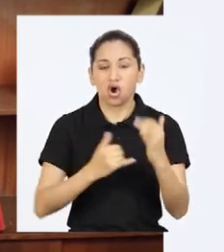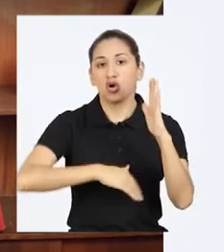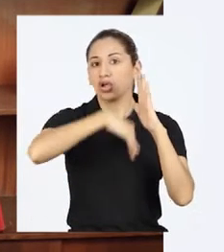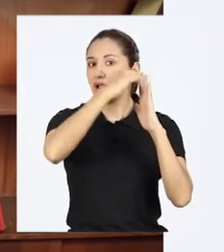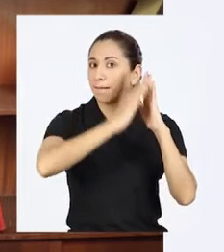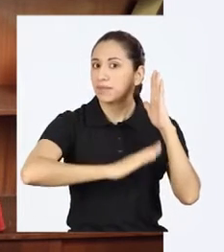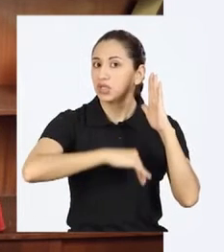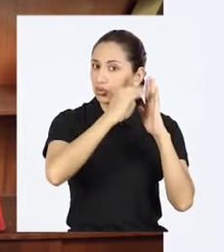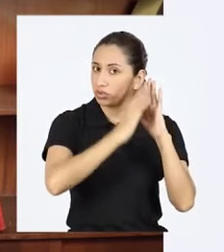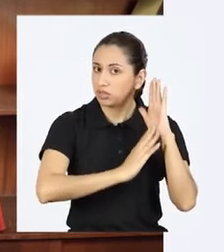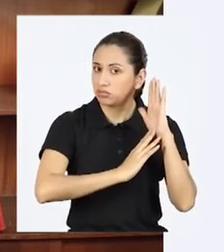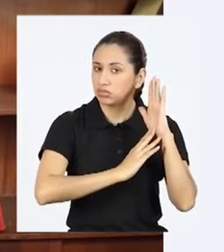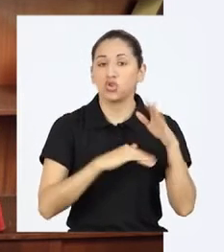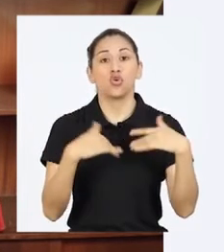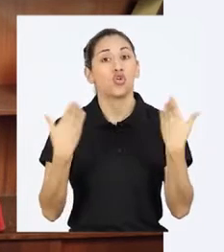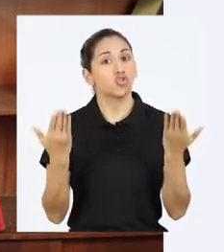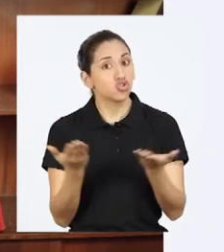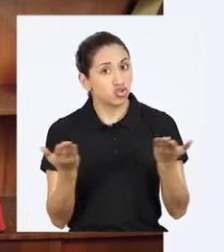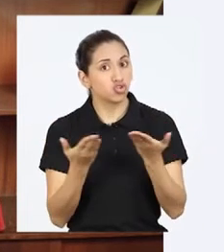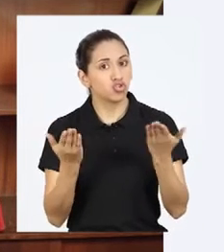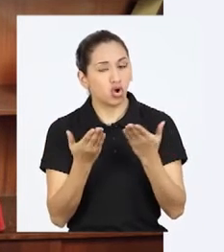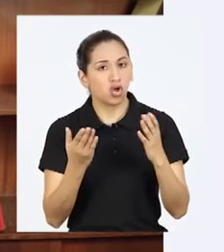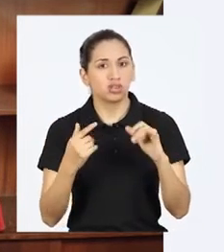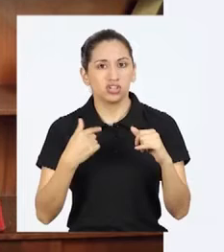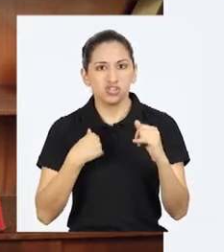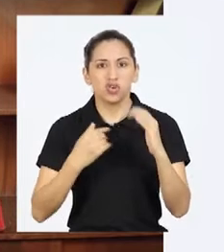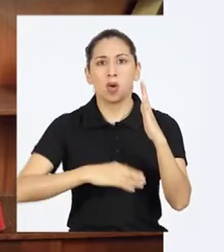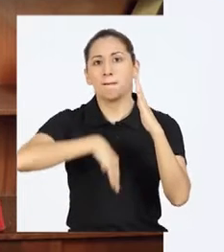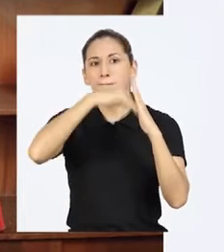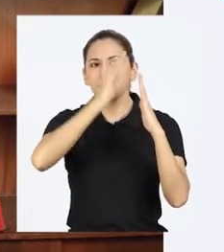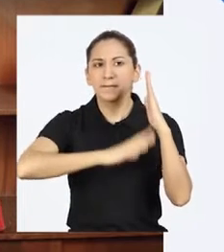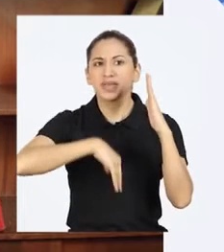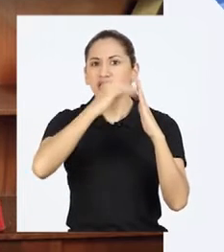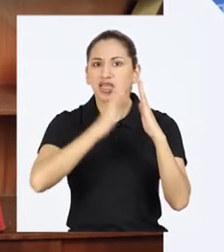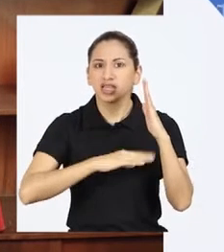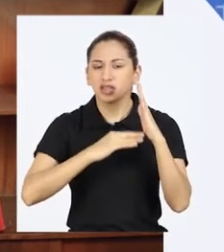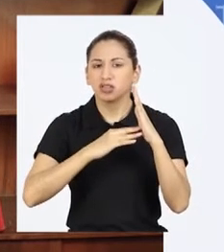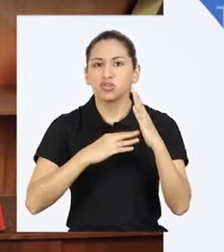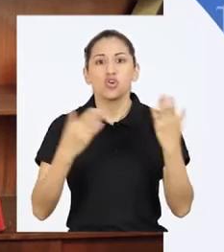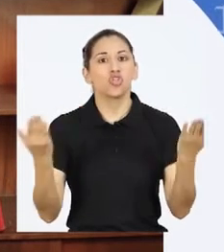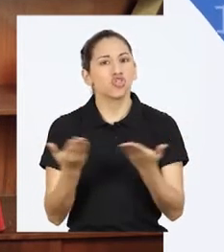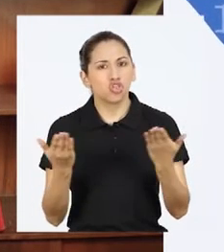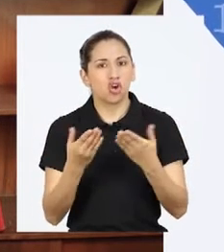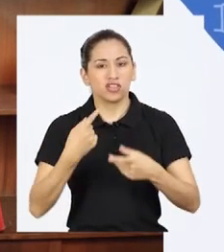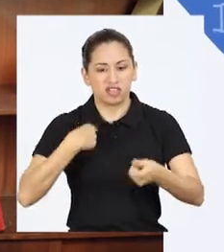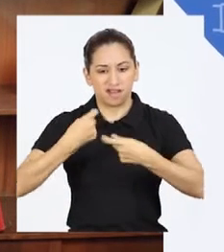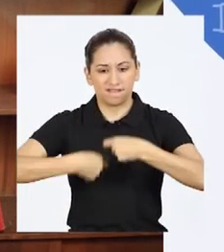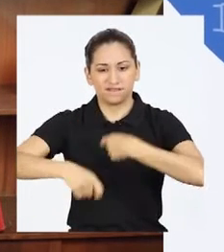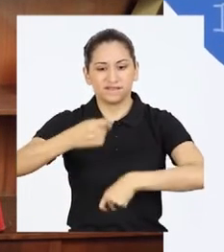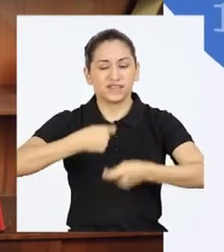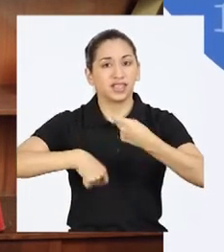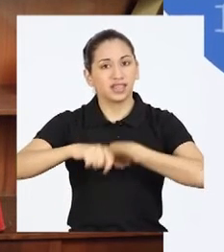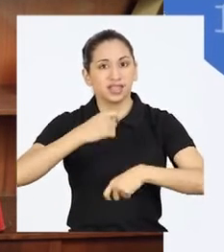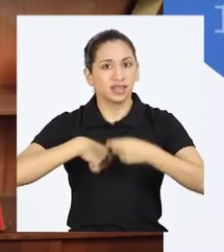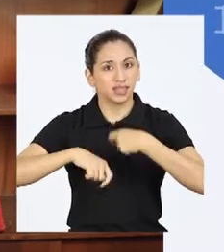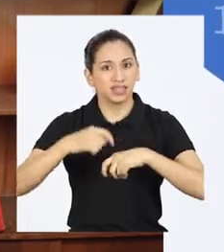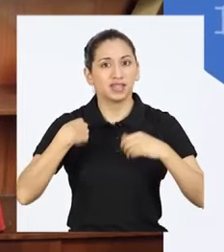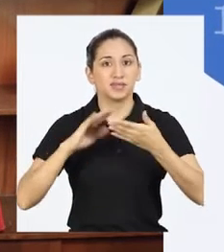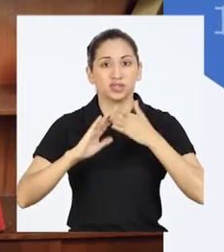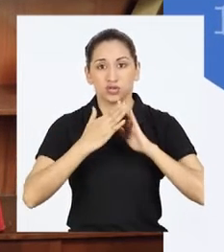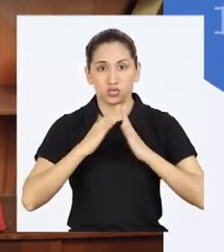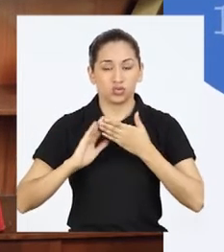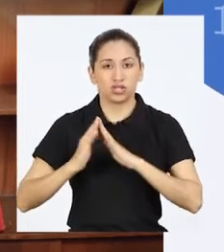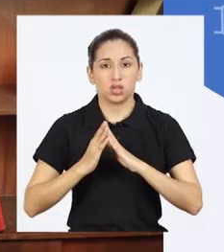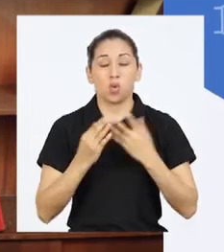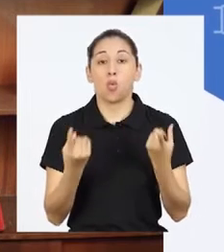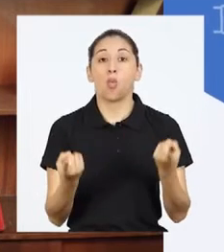pintura? ¿Dónde debería realizar pinturas y dónde venderlas en mi localidad?